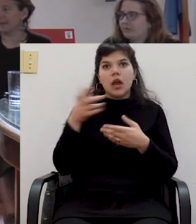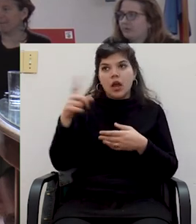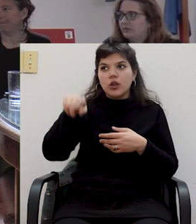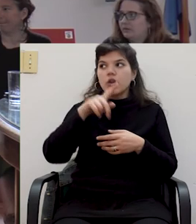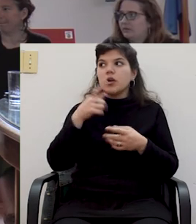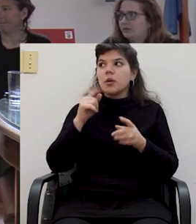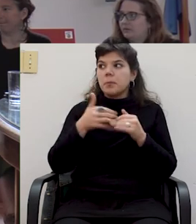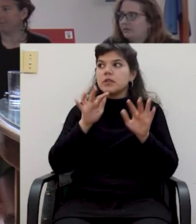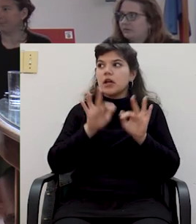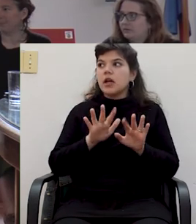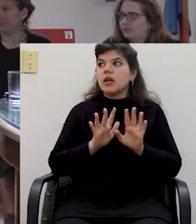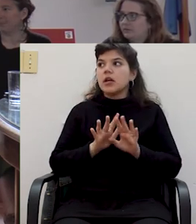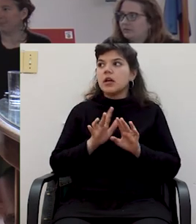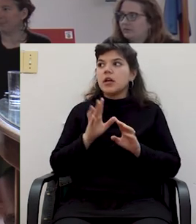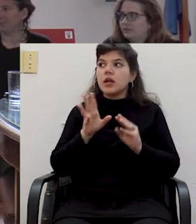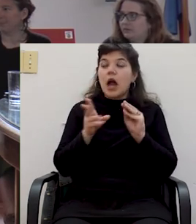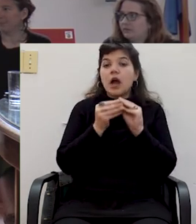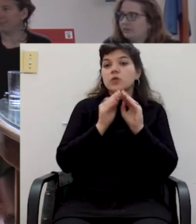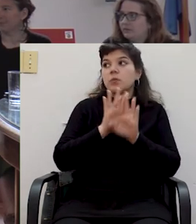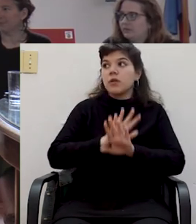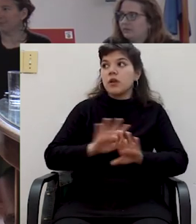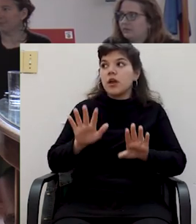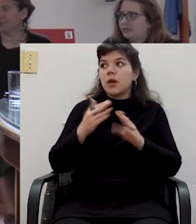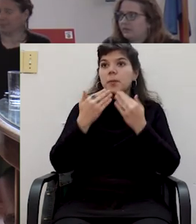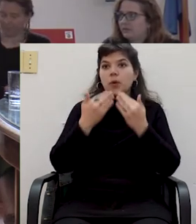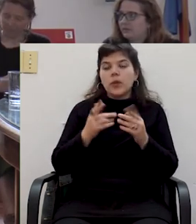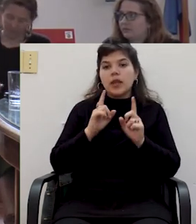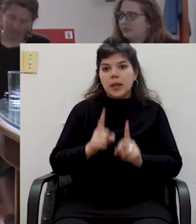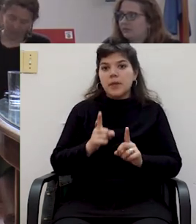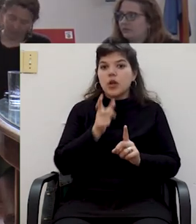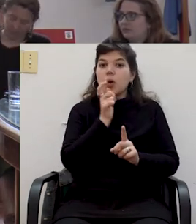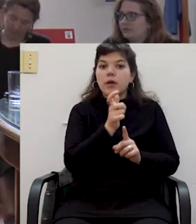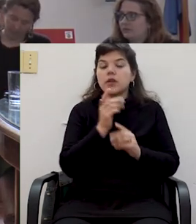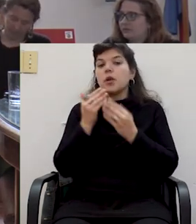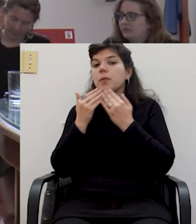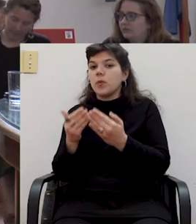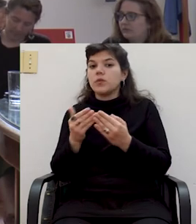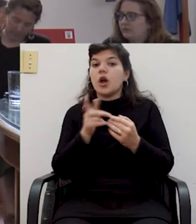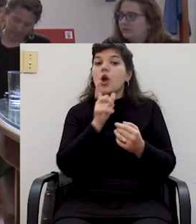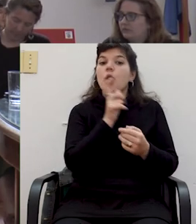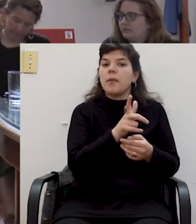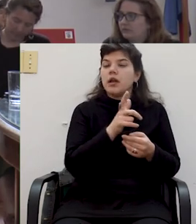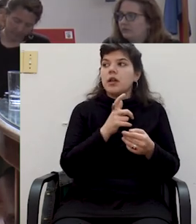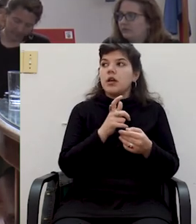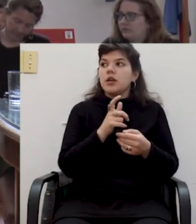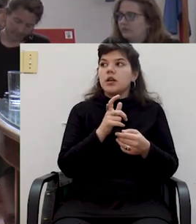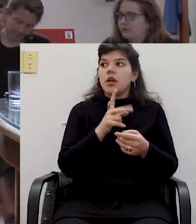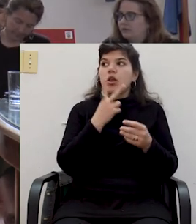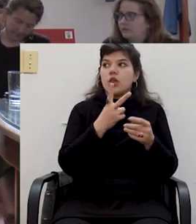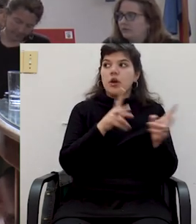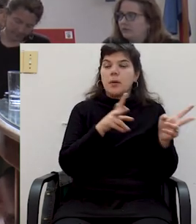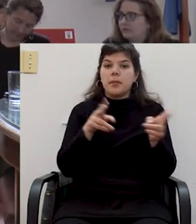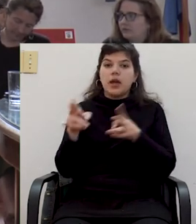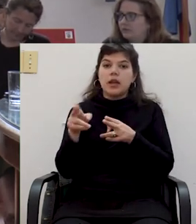empiezo por ahí. Había un comentario y una pregunta. Un comentario que es en dos partes.